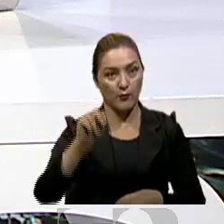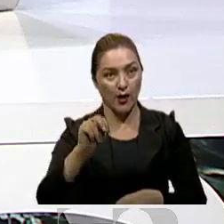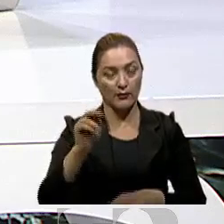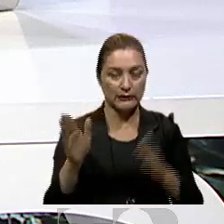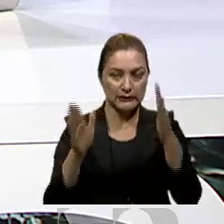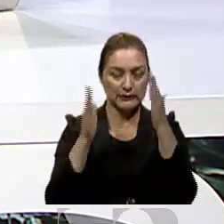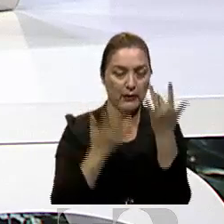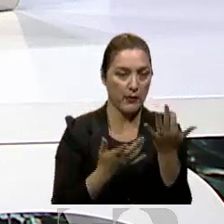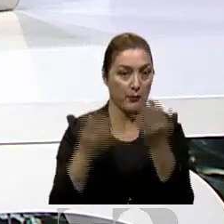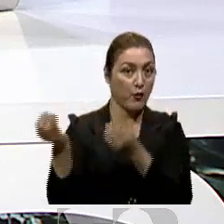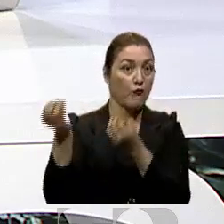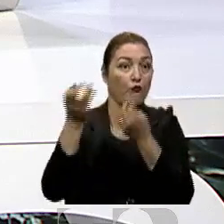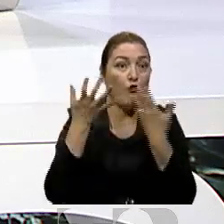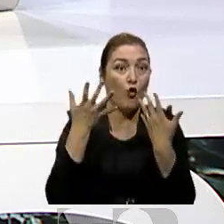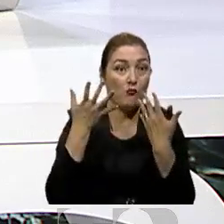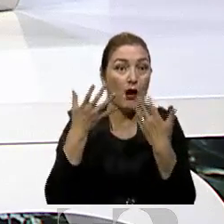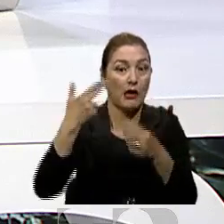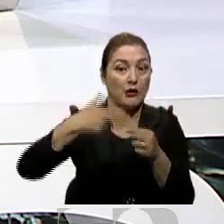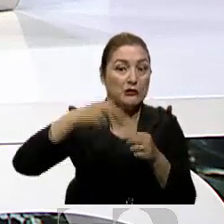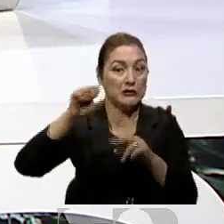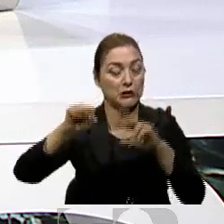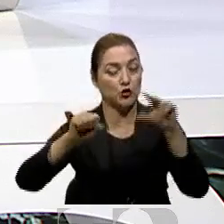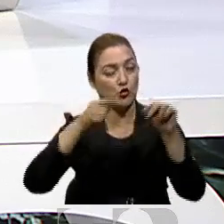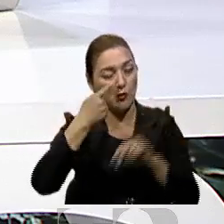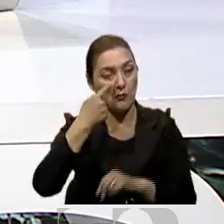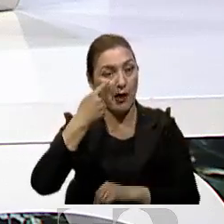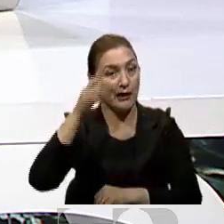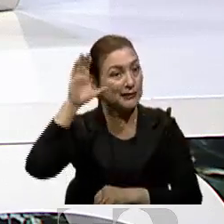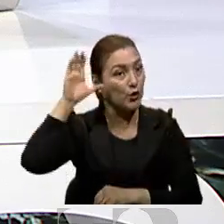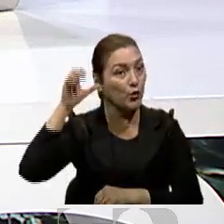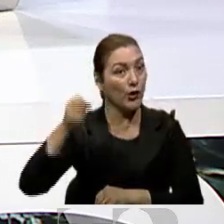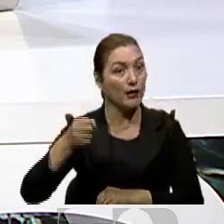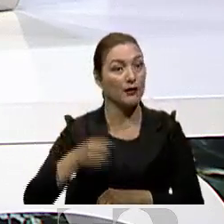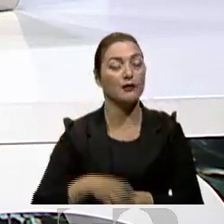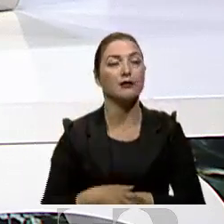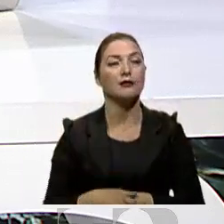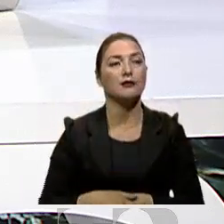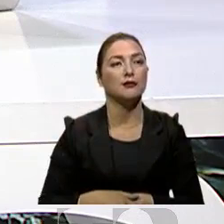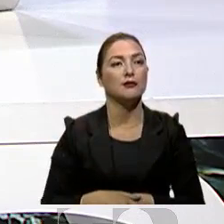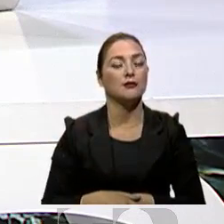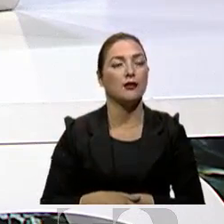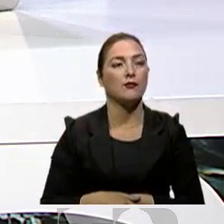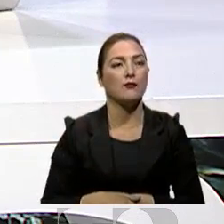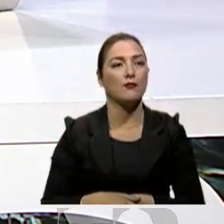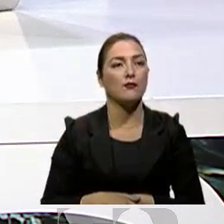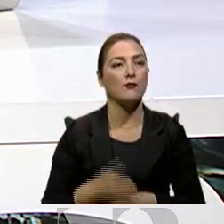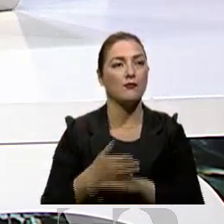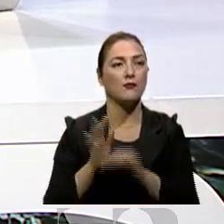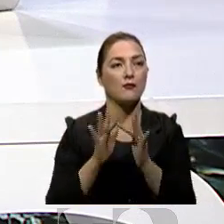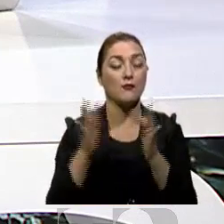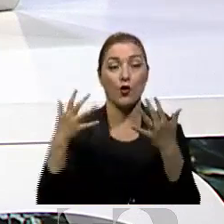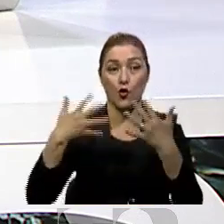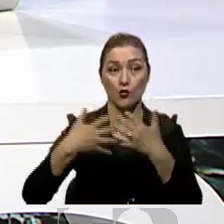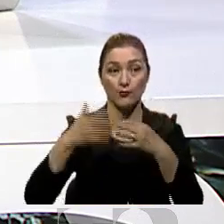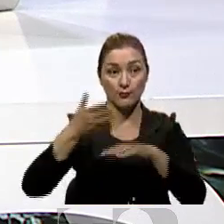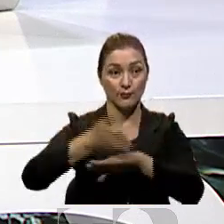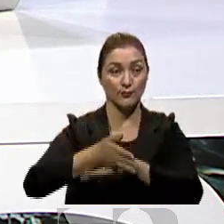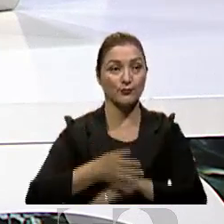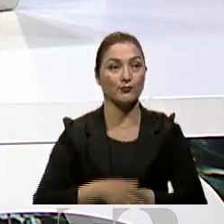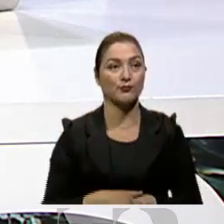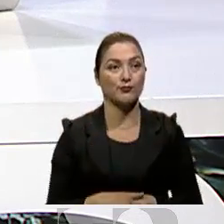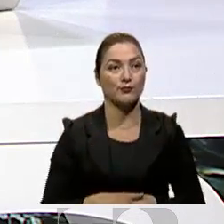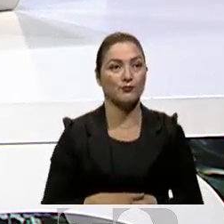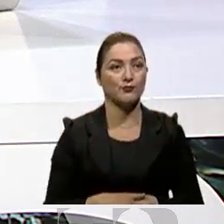estar pendientes de esta situación que se genera en el austroecuatoriano. Ya vamos a hacer un contacto más adelante con nuestro compañero para que